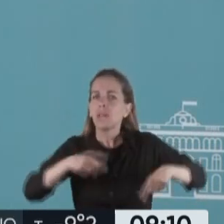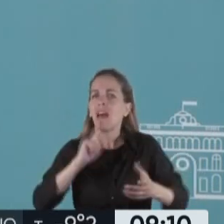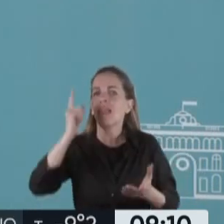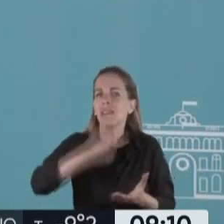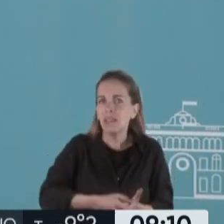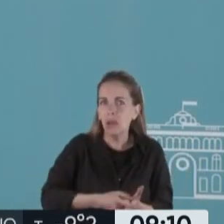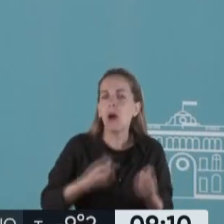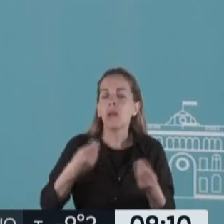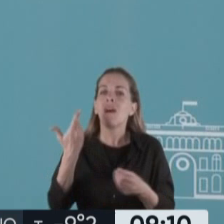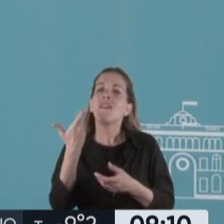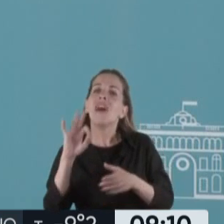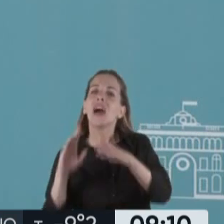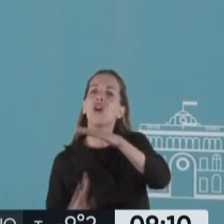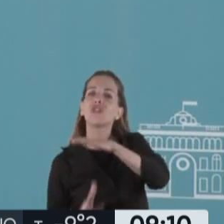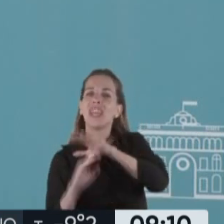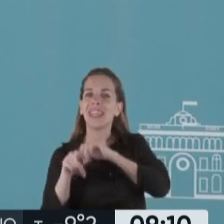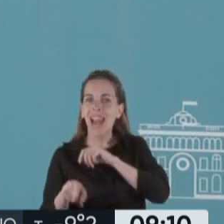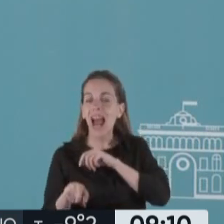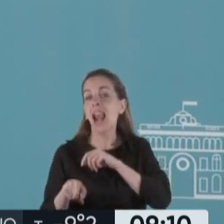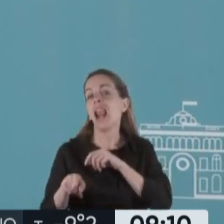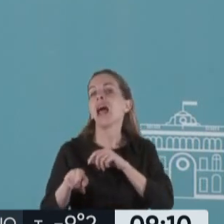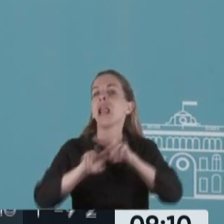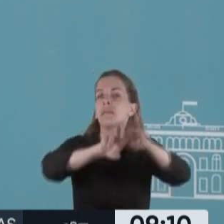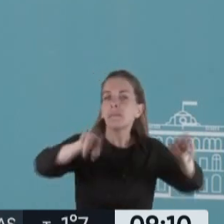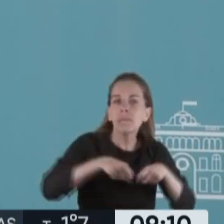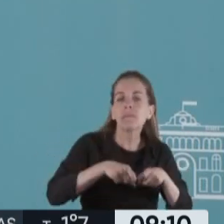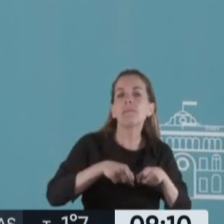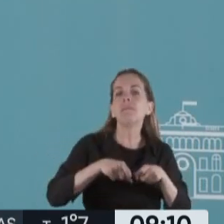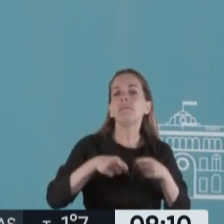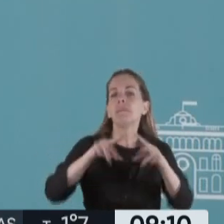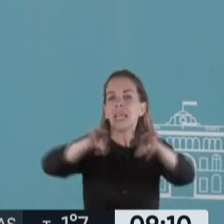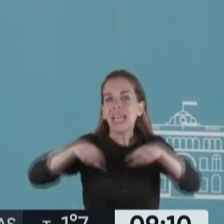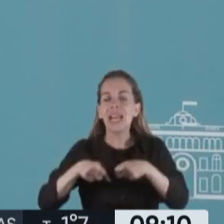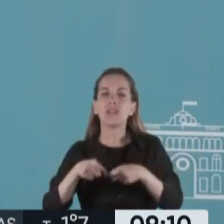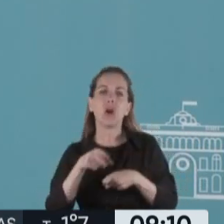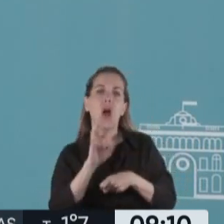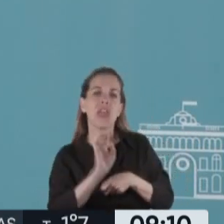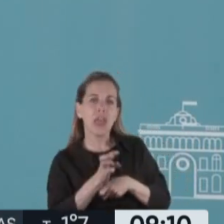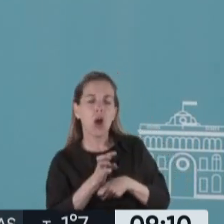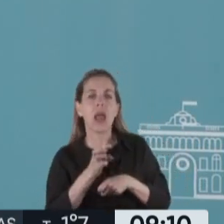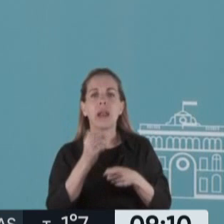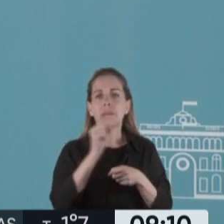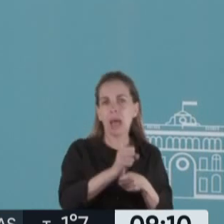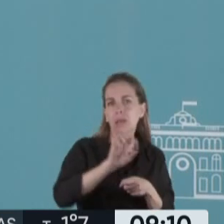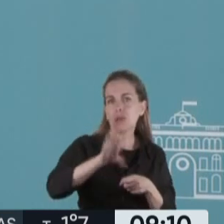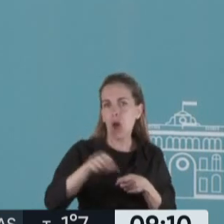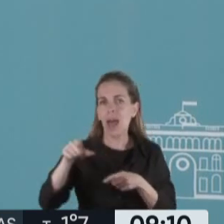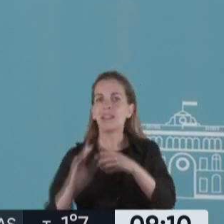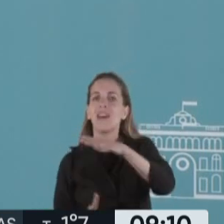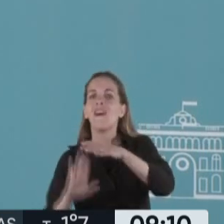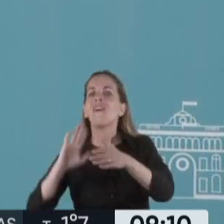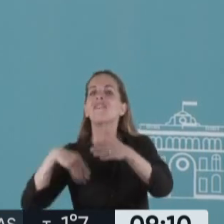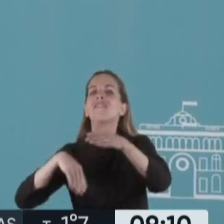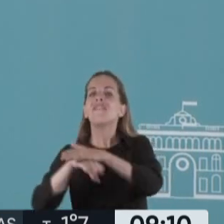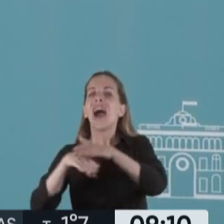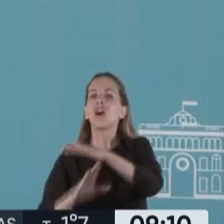en el Banco Central, la liquidación que hubo en estos días y el ingreso, por lo tanto, de divisas al Banco Central es por encima aún de